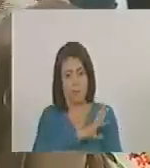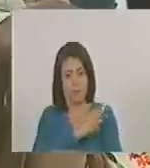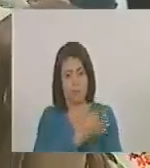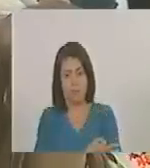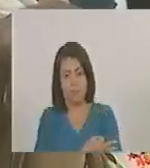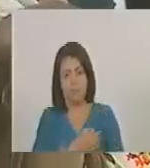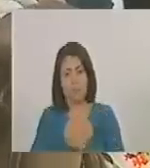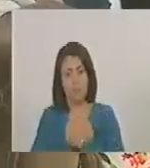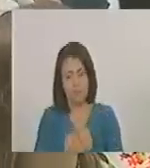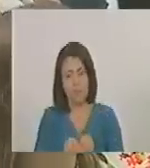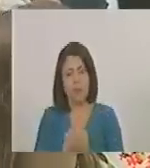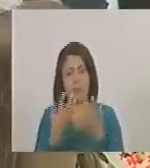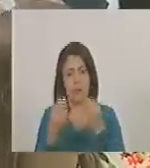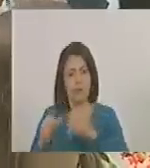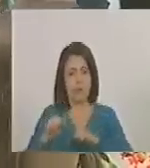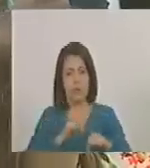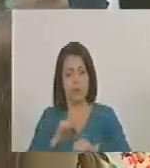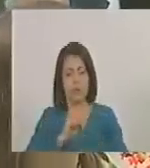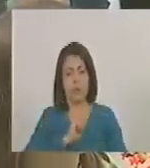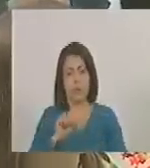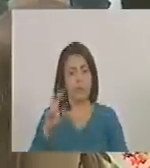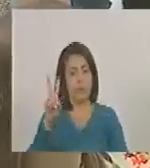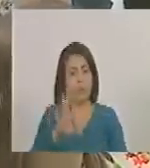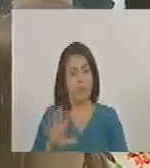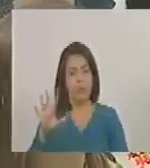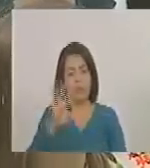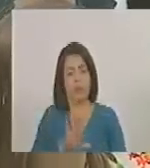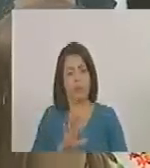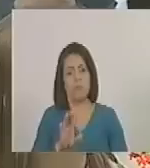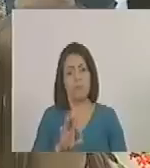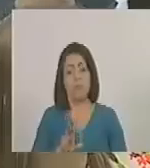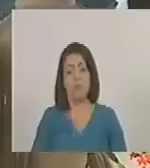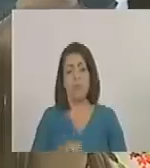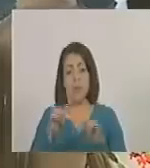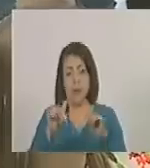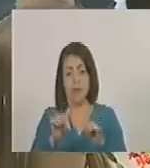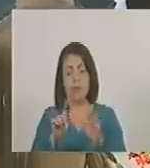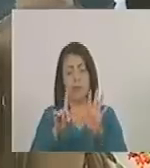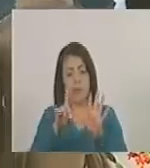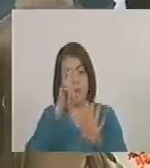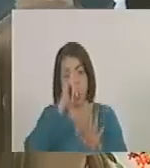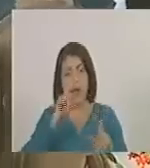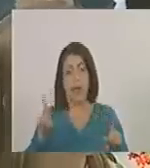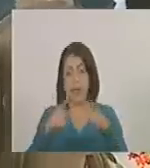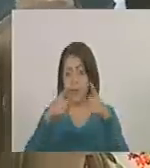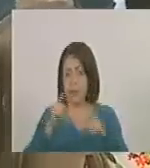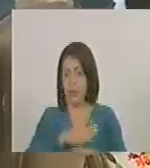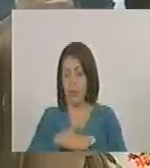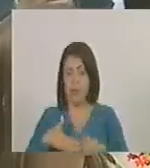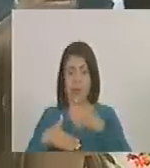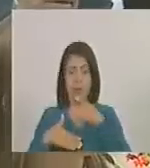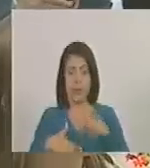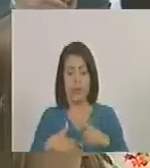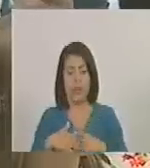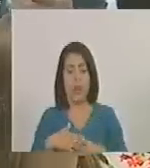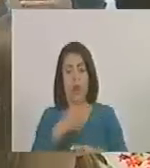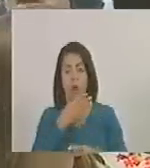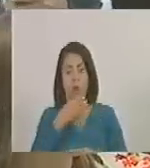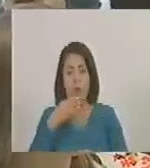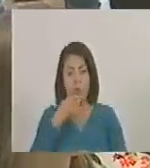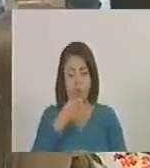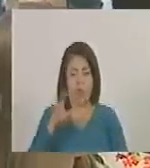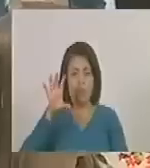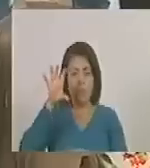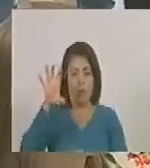fortaleza, de amor está lleno el movimiento Somos Venezuela. Así que hace 6 años queremos decirle a esa muchachada del